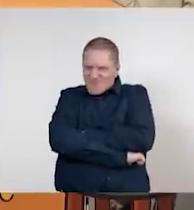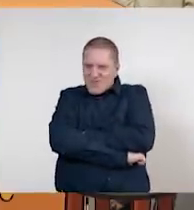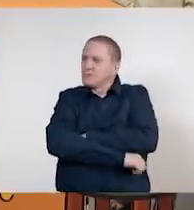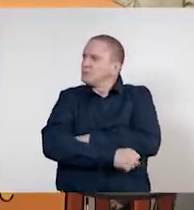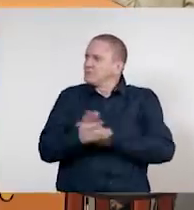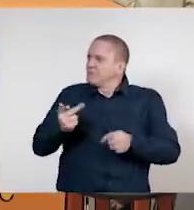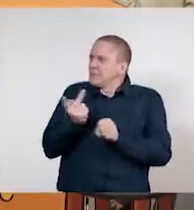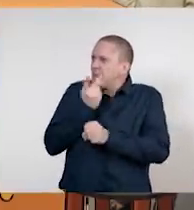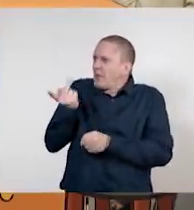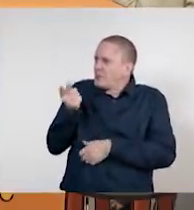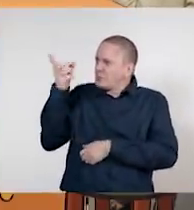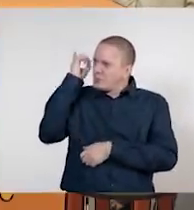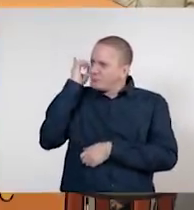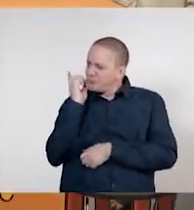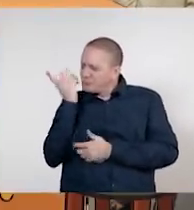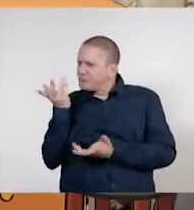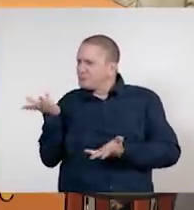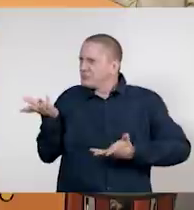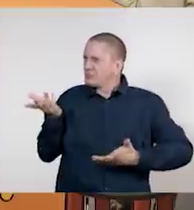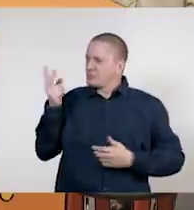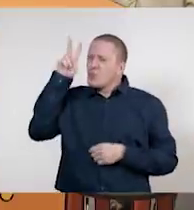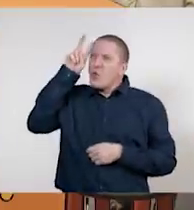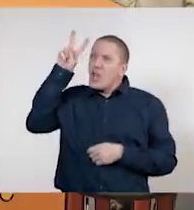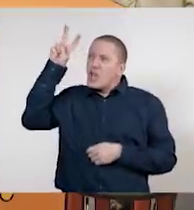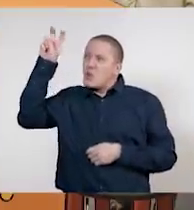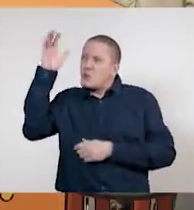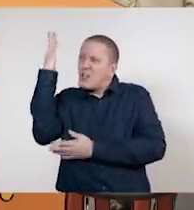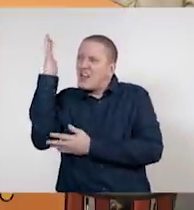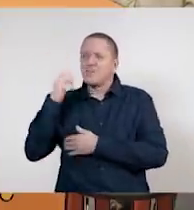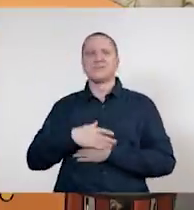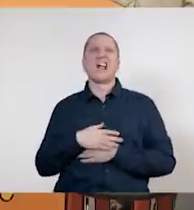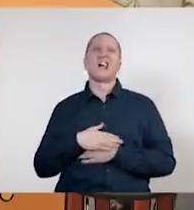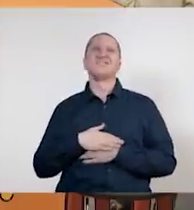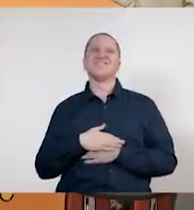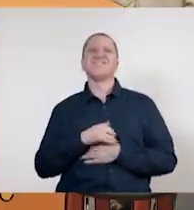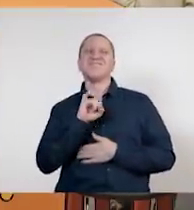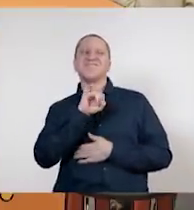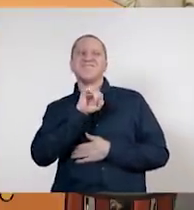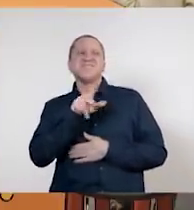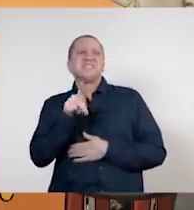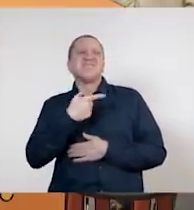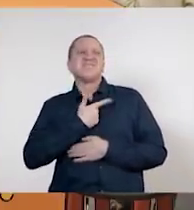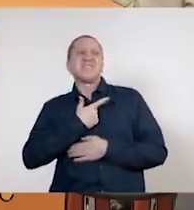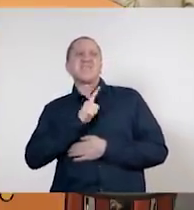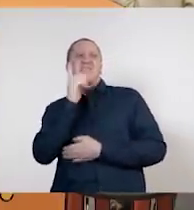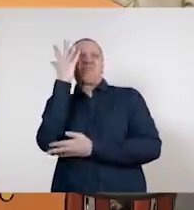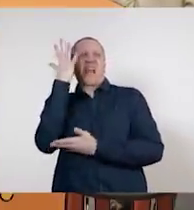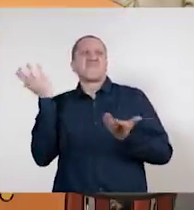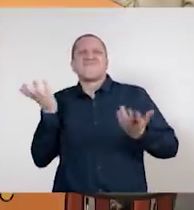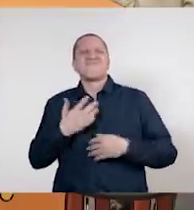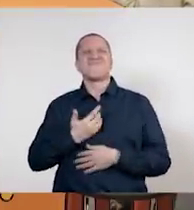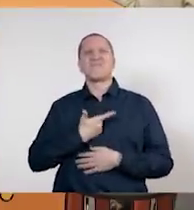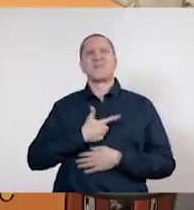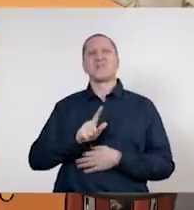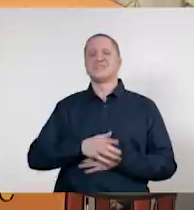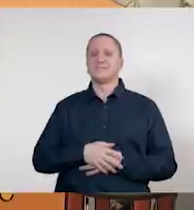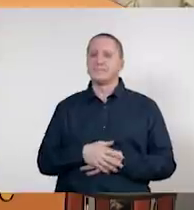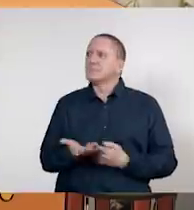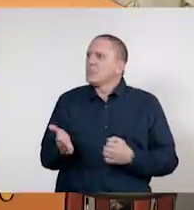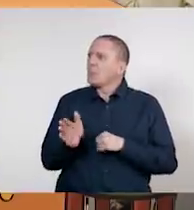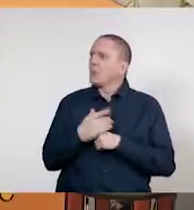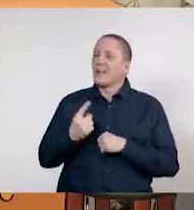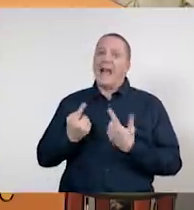Y todos dijeron, ¿qué te pasó? ¿Qué soñé? ¿Por qué no soñaste que es una...? Sí, soñé que era un árbol, pero no me gustó ser árbol. ¿Por qué? Le preguntaron. Pues